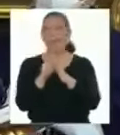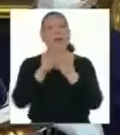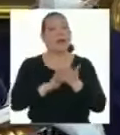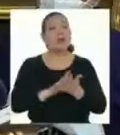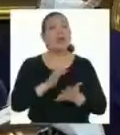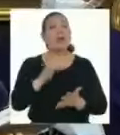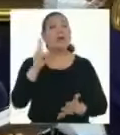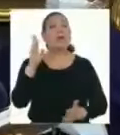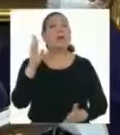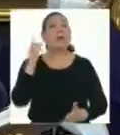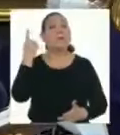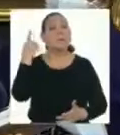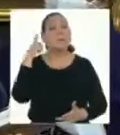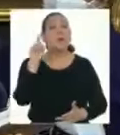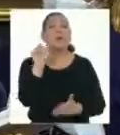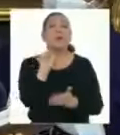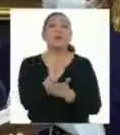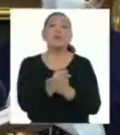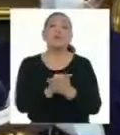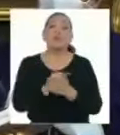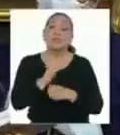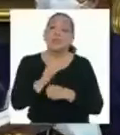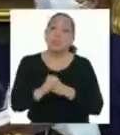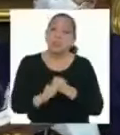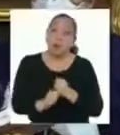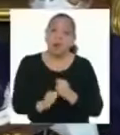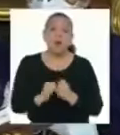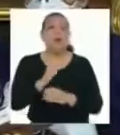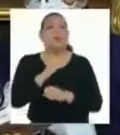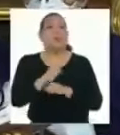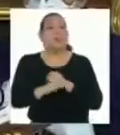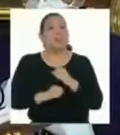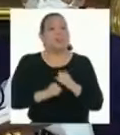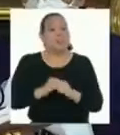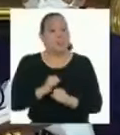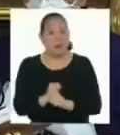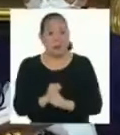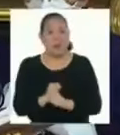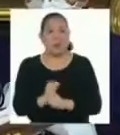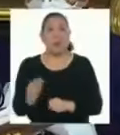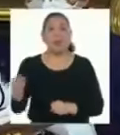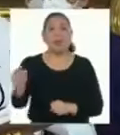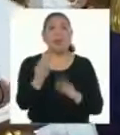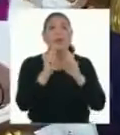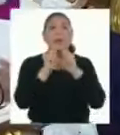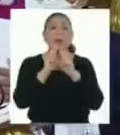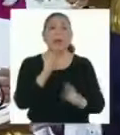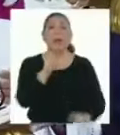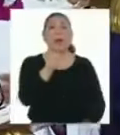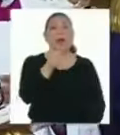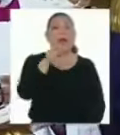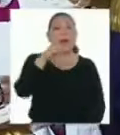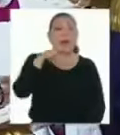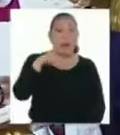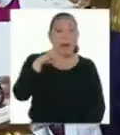toda gloria por los siglos de los siglos.